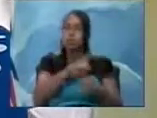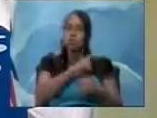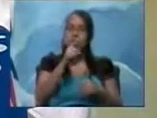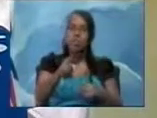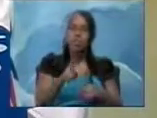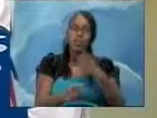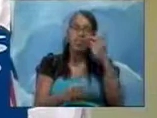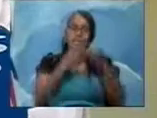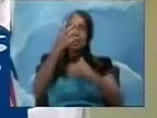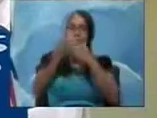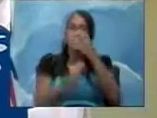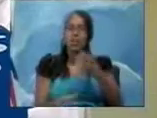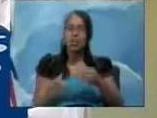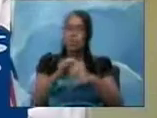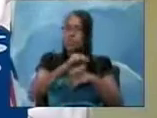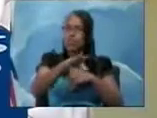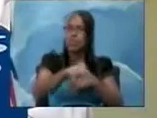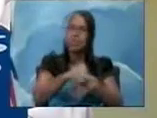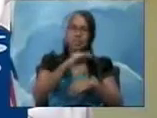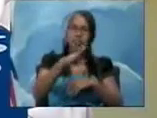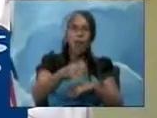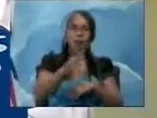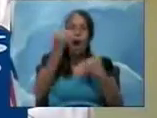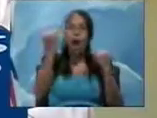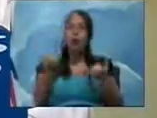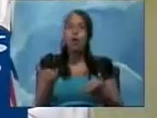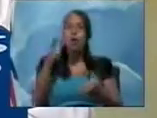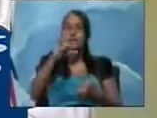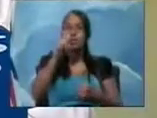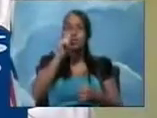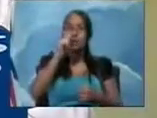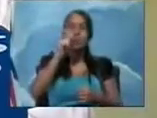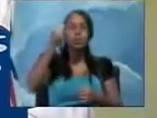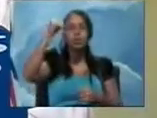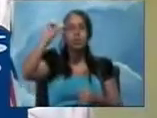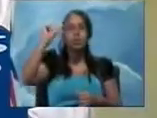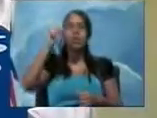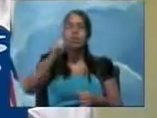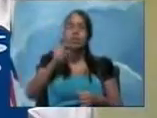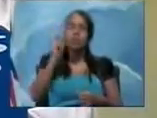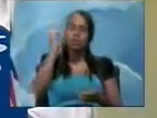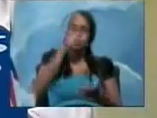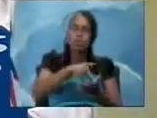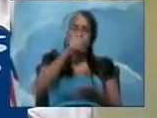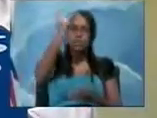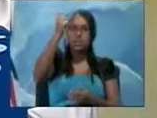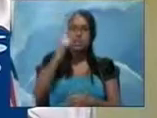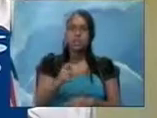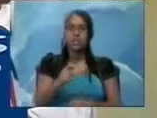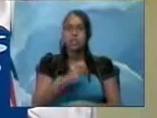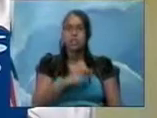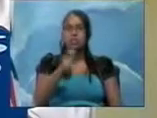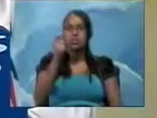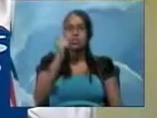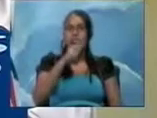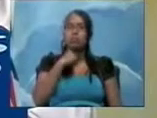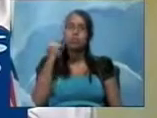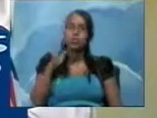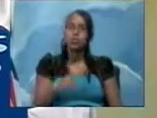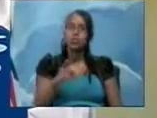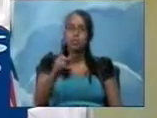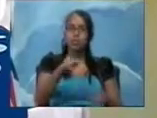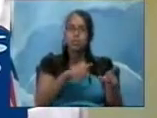barrabas y crucifiquen a Jesús ahora está Pedro recordándole ustedes fueron testigos David murió y su sepulcro